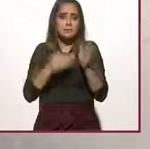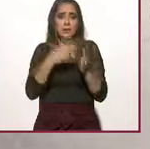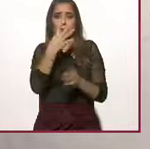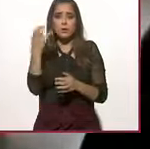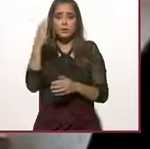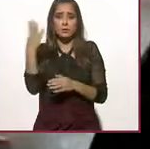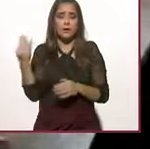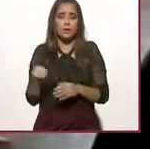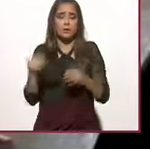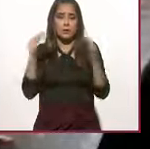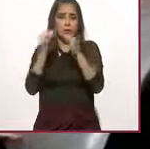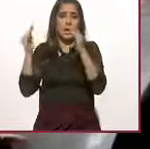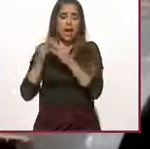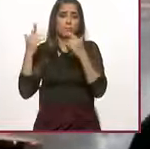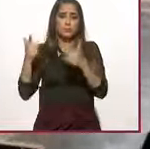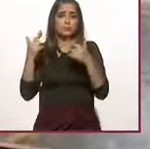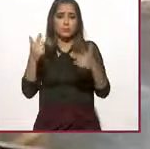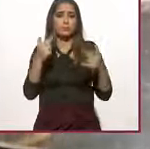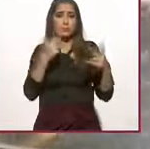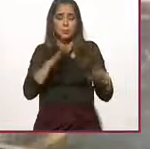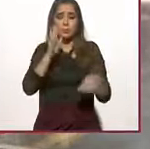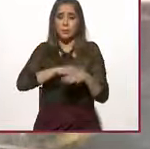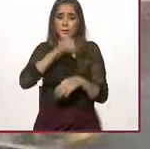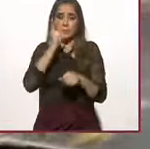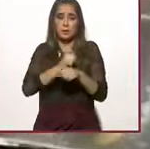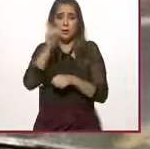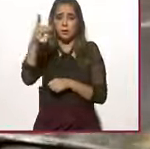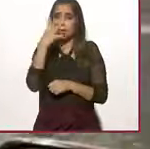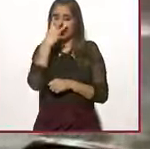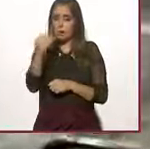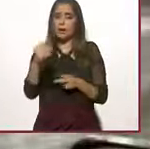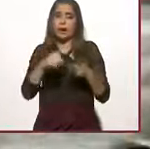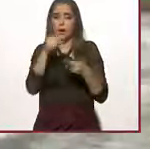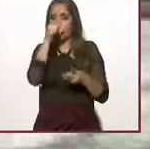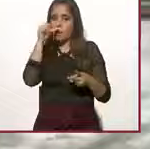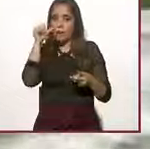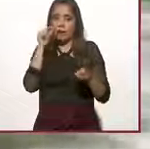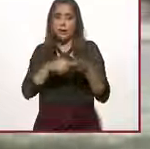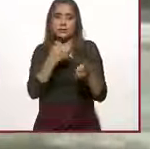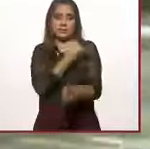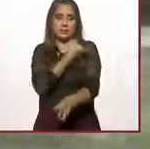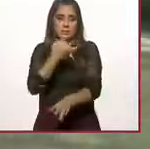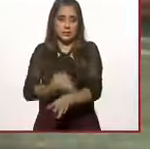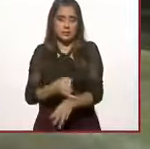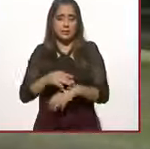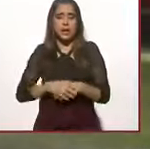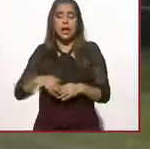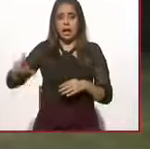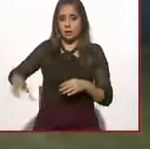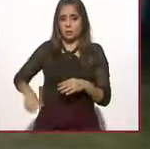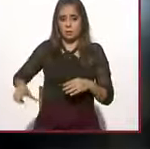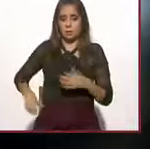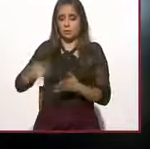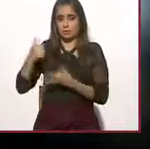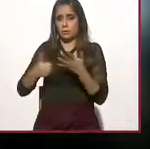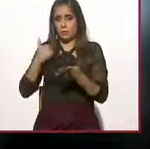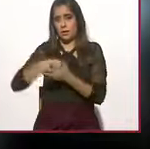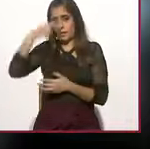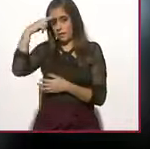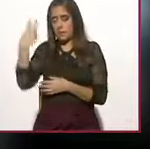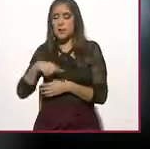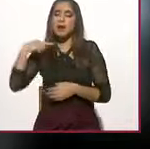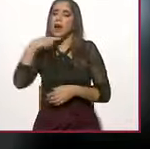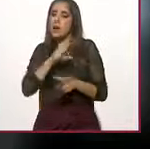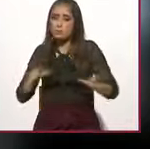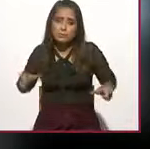afectadas, la mayoría de ellas en las demarcaciones de Coyoacán, Benito Juárez e Iztapalapa. Para atender las afectaciones, el gobierno